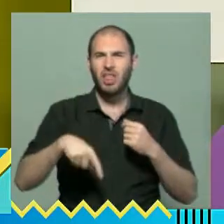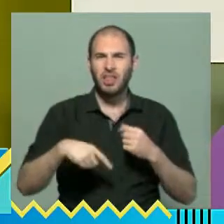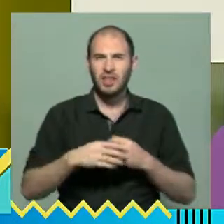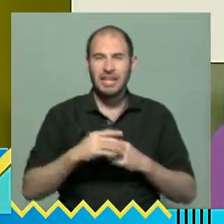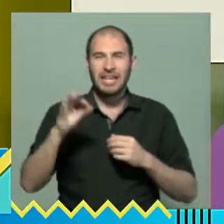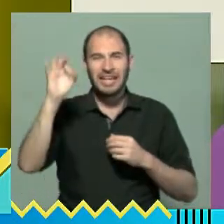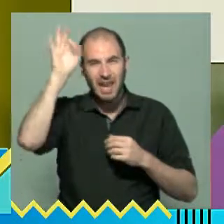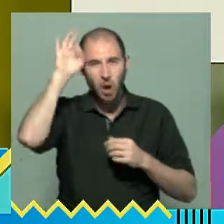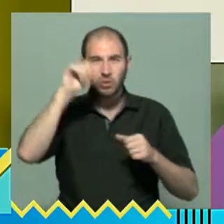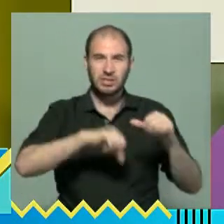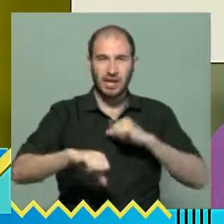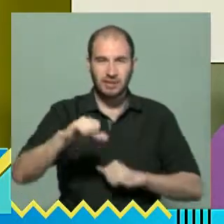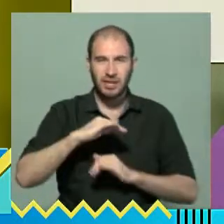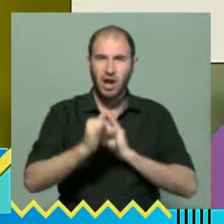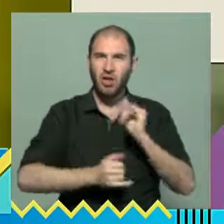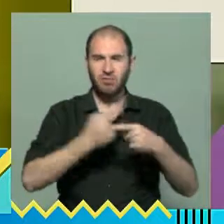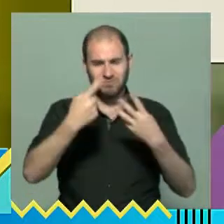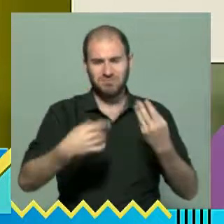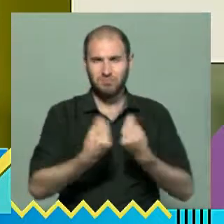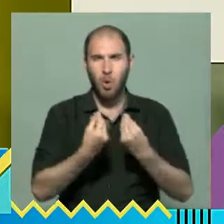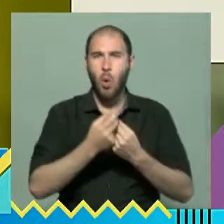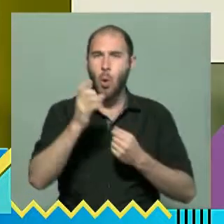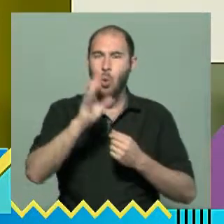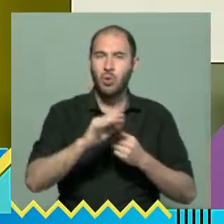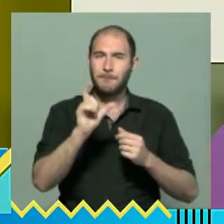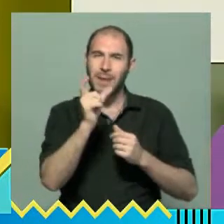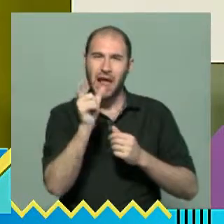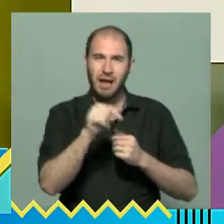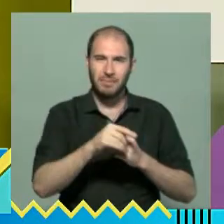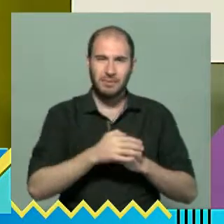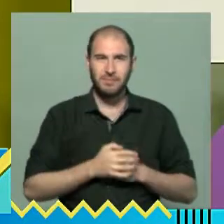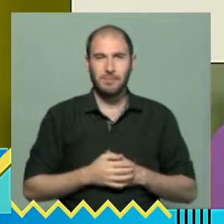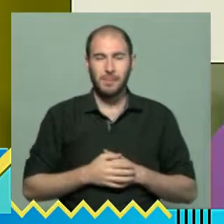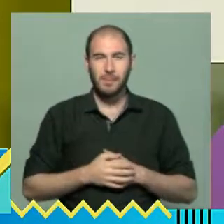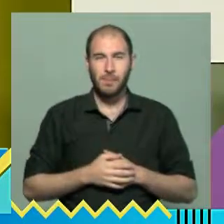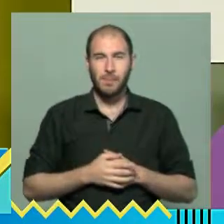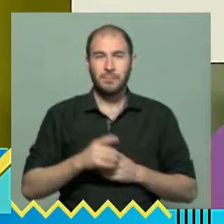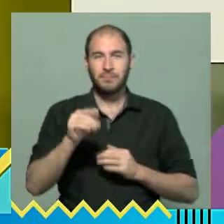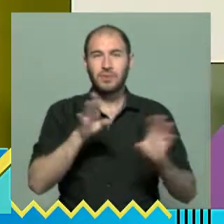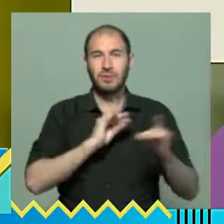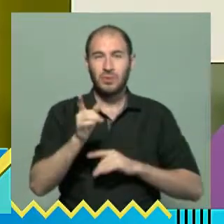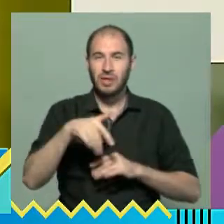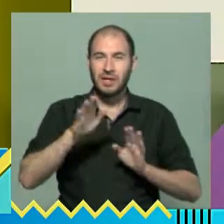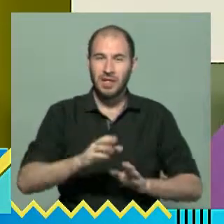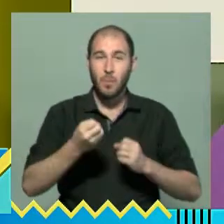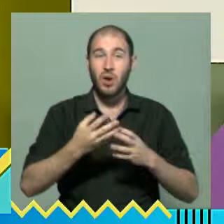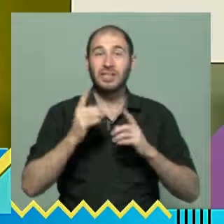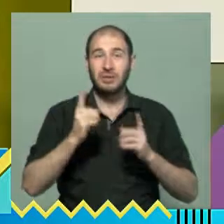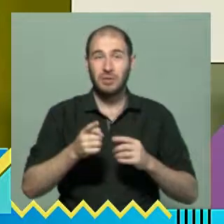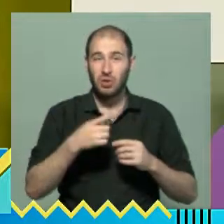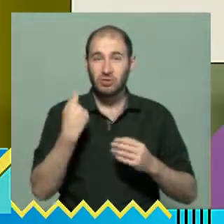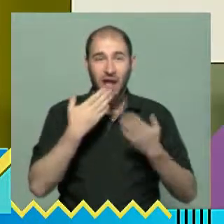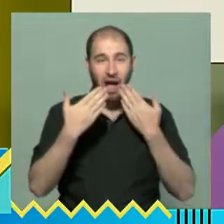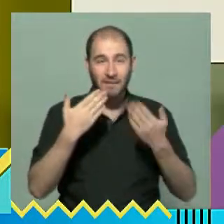las neurociencias, y estamos diciendo un montón si decimos solamente esa palabra, así que obviamente invitados a que se queden porque aparte nosotros ya